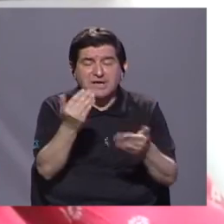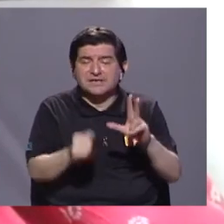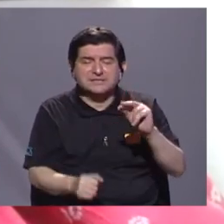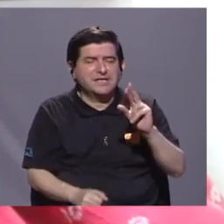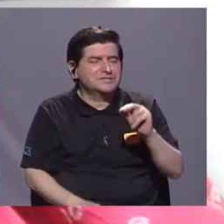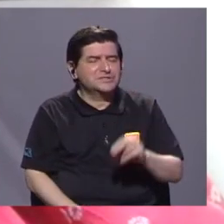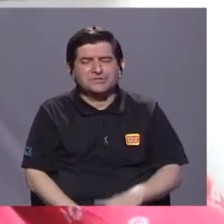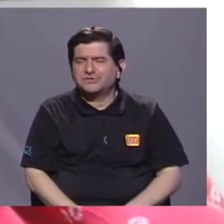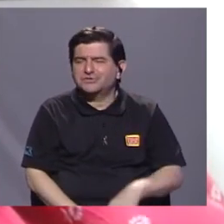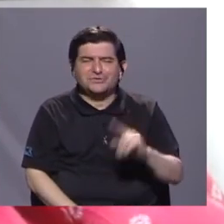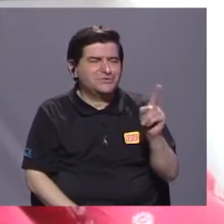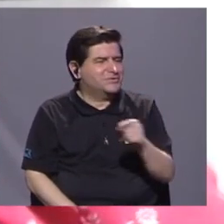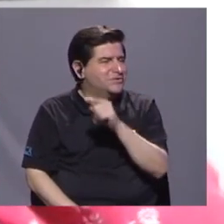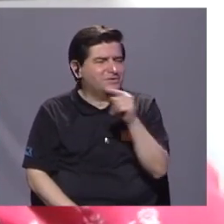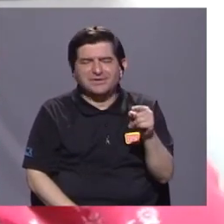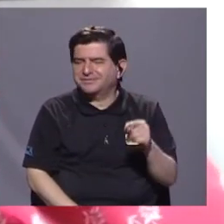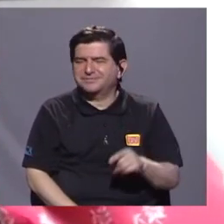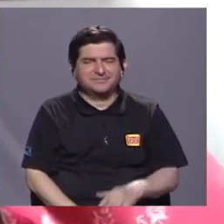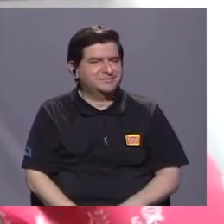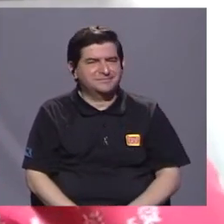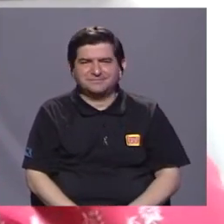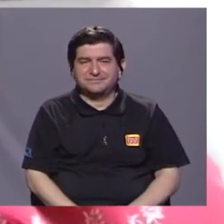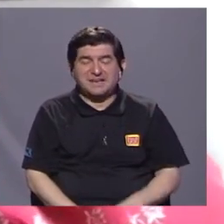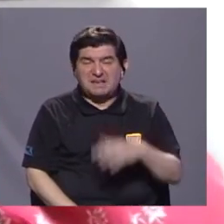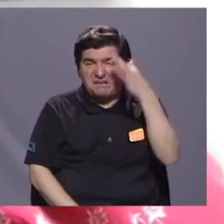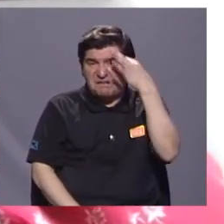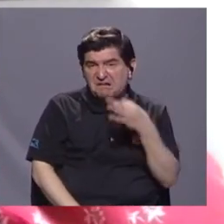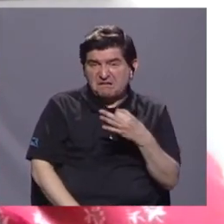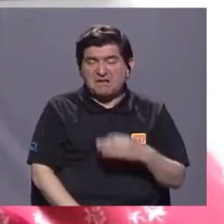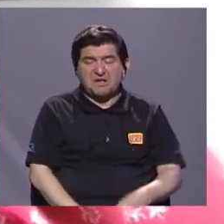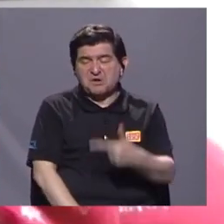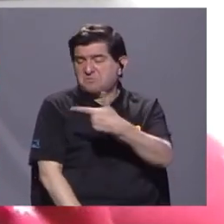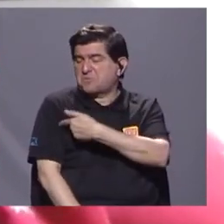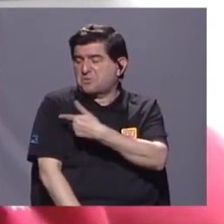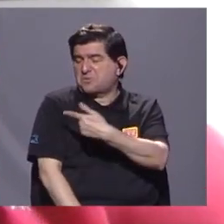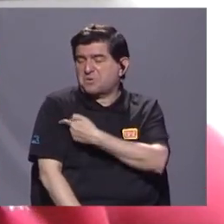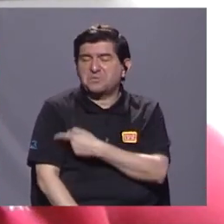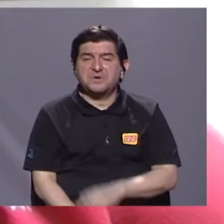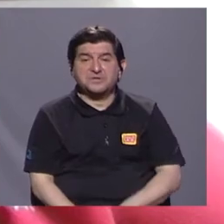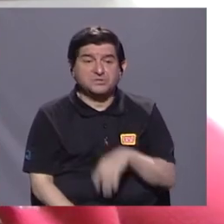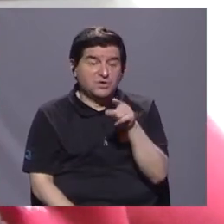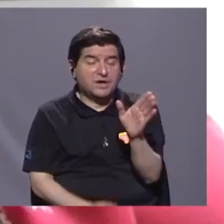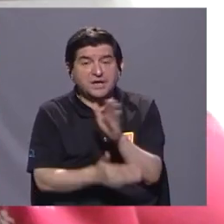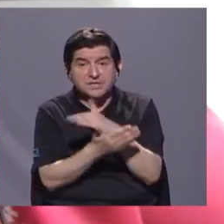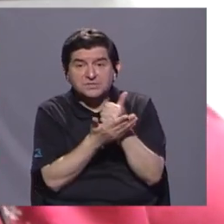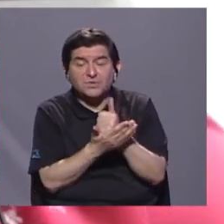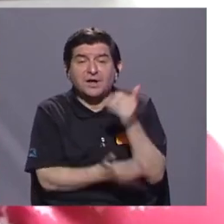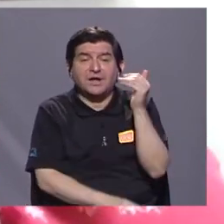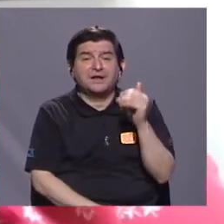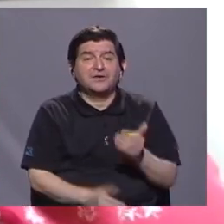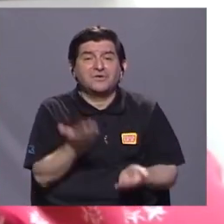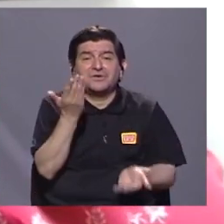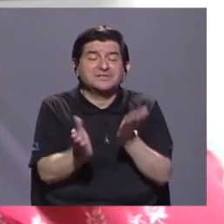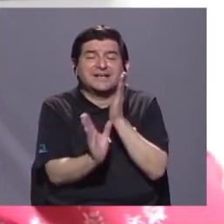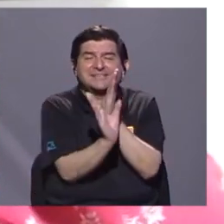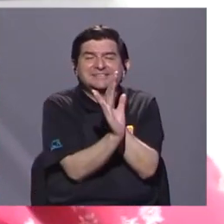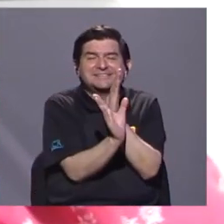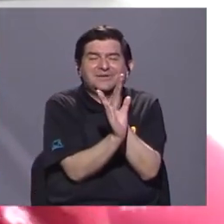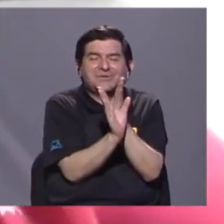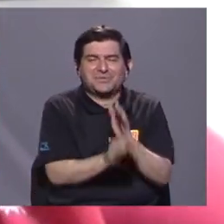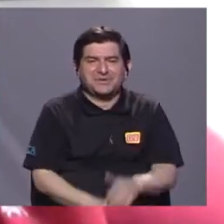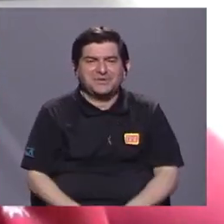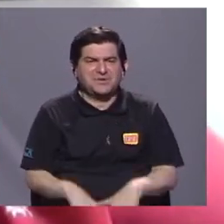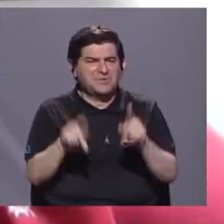debieron haber levantado se creyó que por la vacunación y yo creo que esto fue algo psicológico más que todo que las